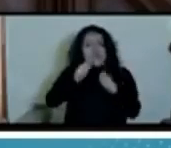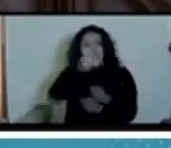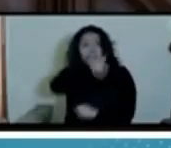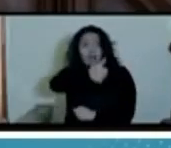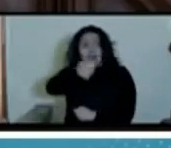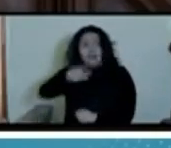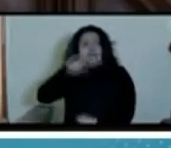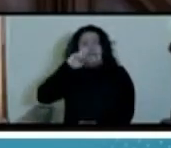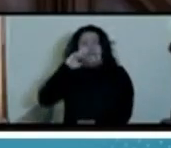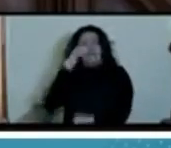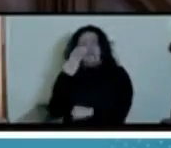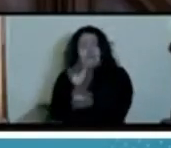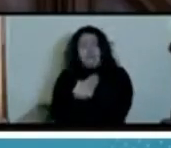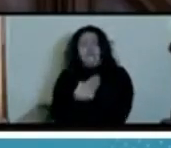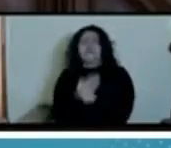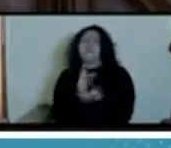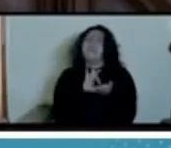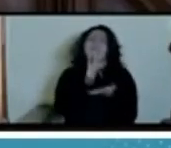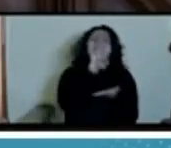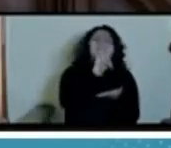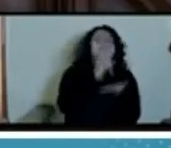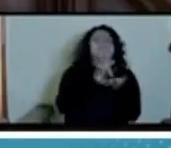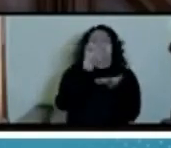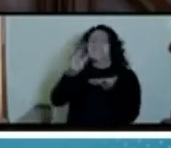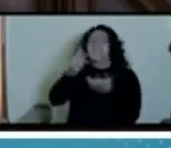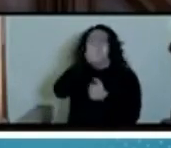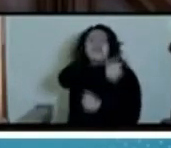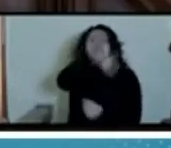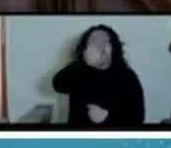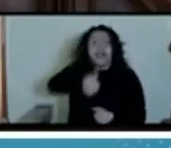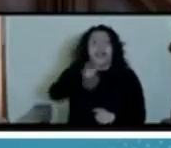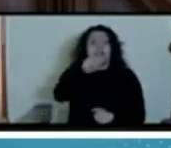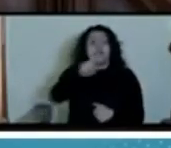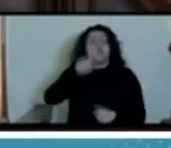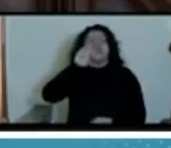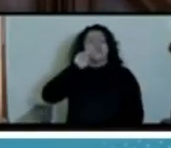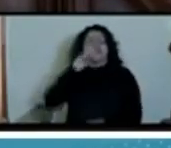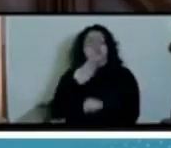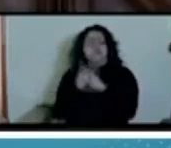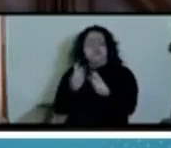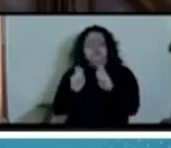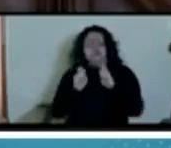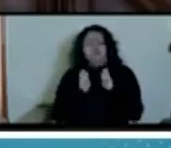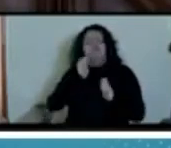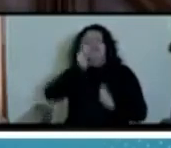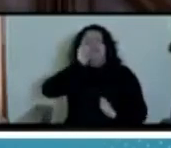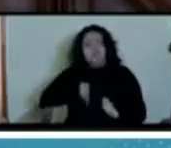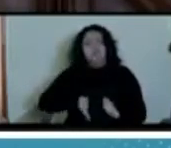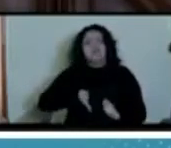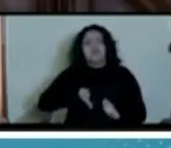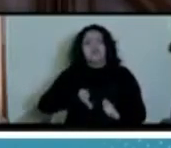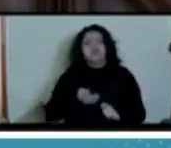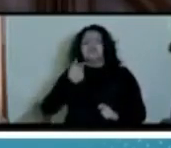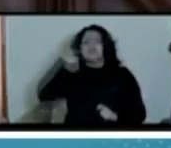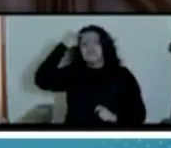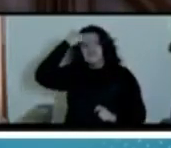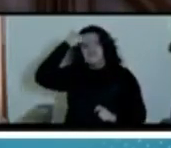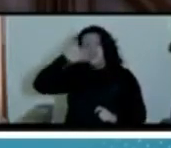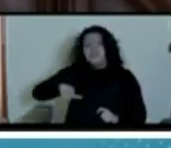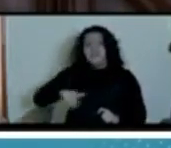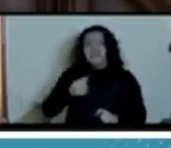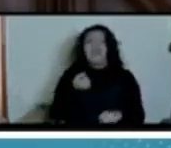responsable. Gracias, gracias a todos por asumir esta responsabilidad. Sé que para muchos de ustedes